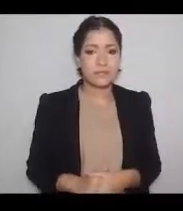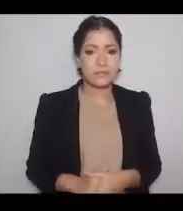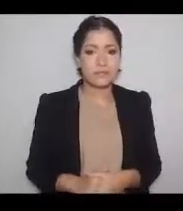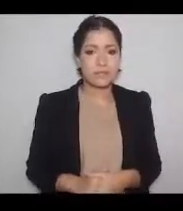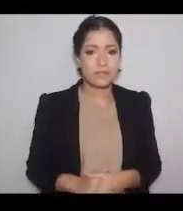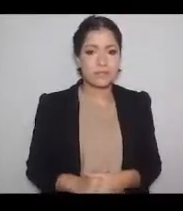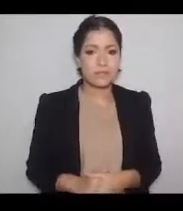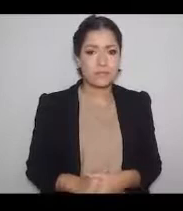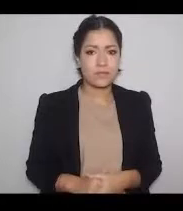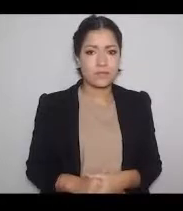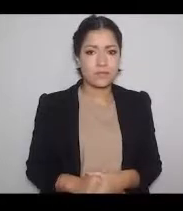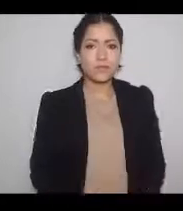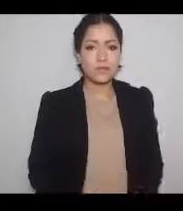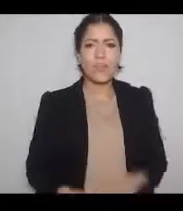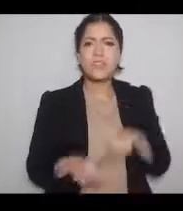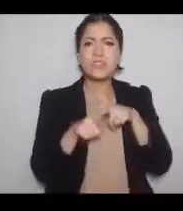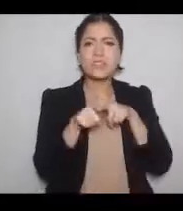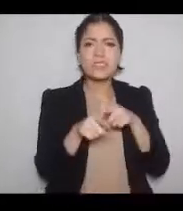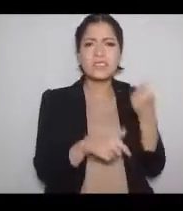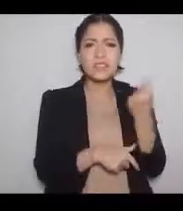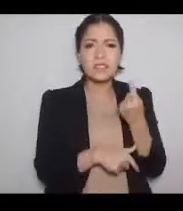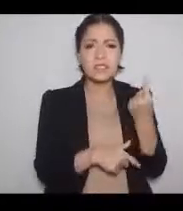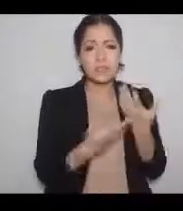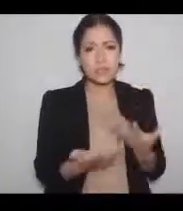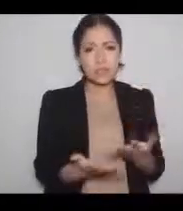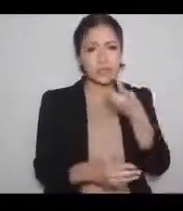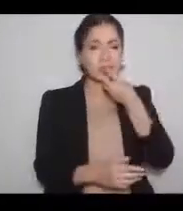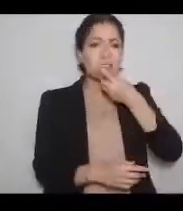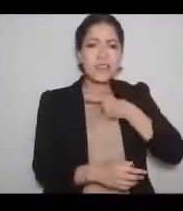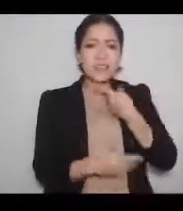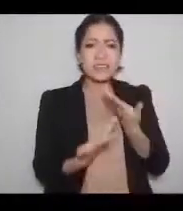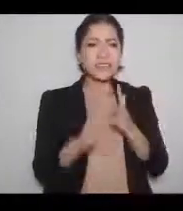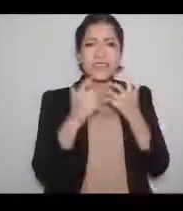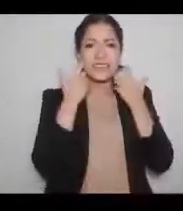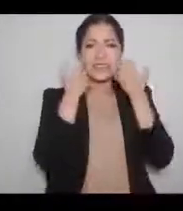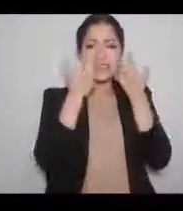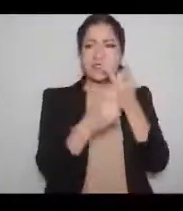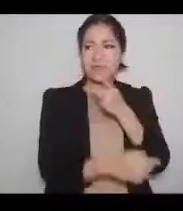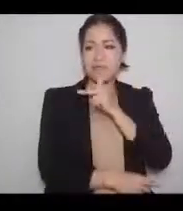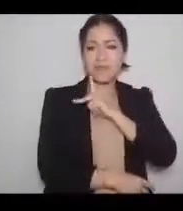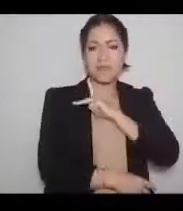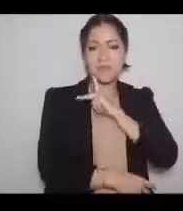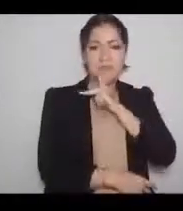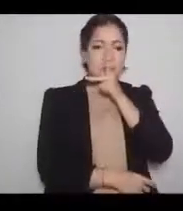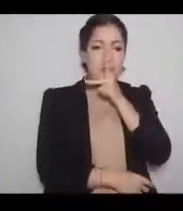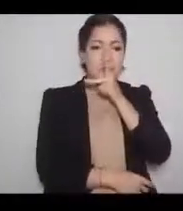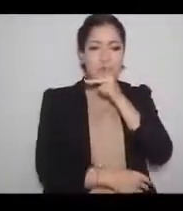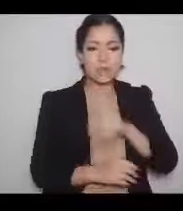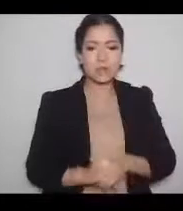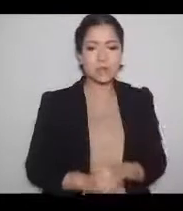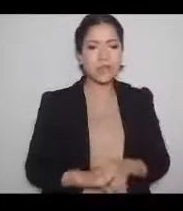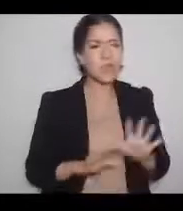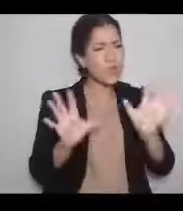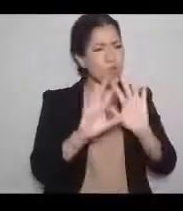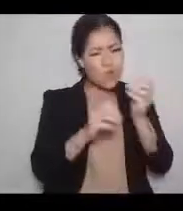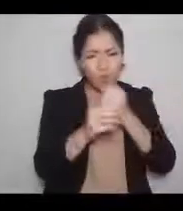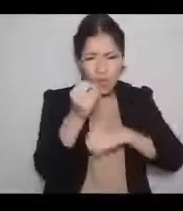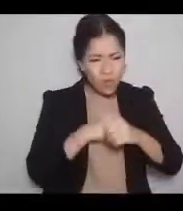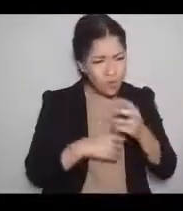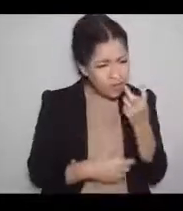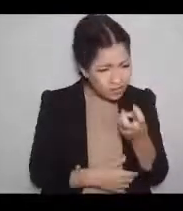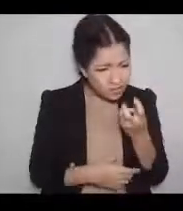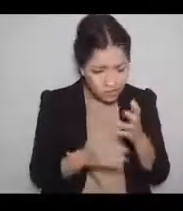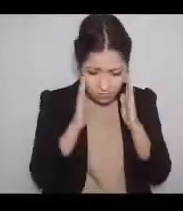¿Qué íbamos? Dijiste que no quisiste ser mi padre. ¡Hablo de la obra! Voy a acortar mi vida otro